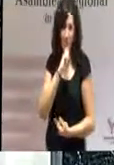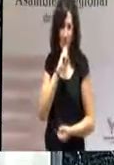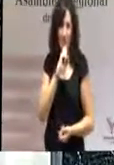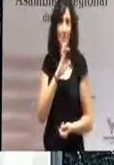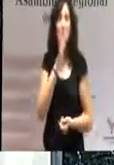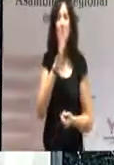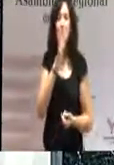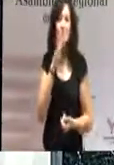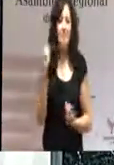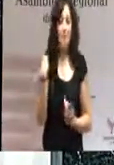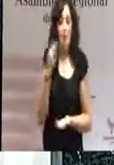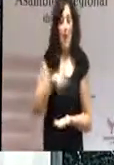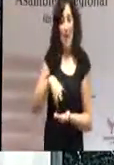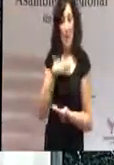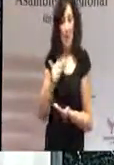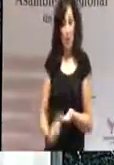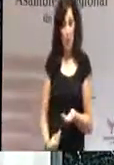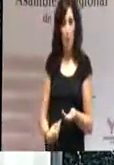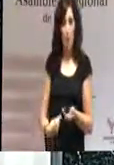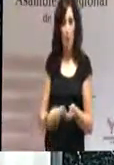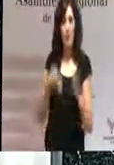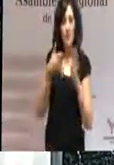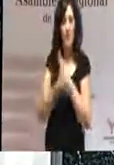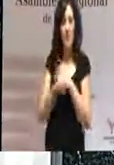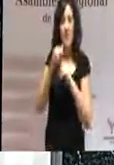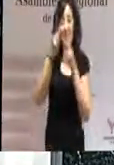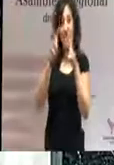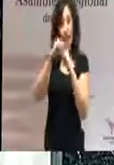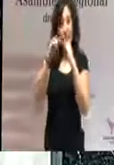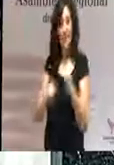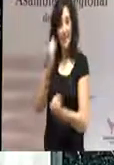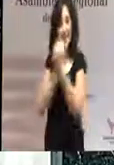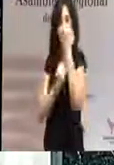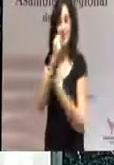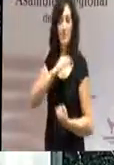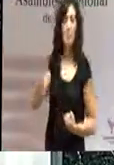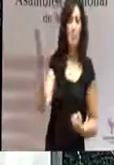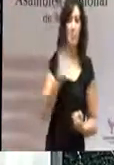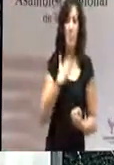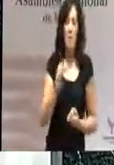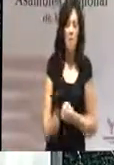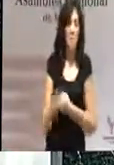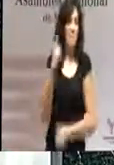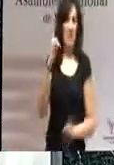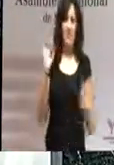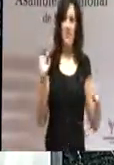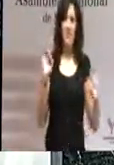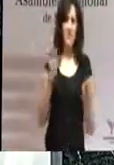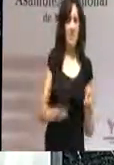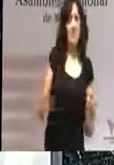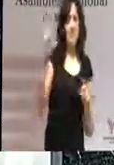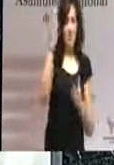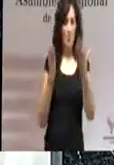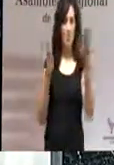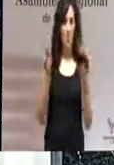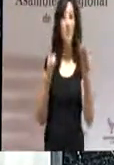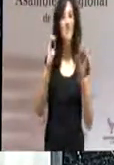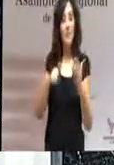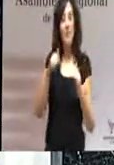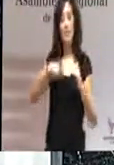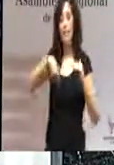región es mayor el impacto de la crisis, además la sufrimos con una grave